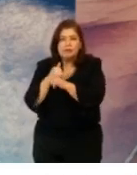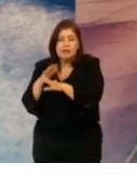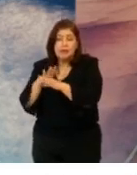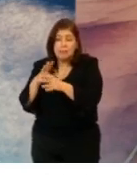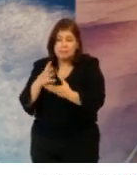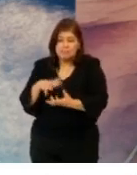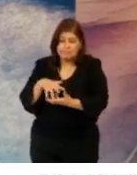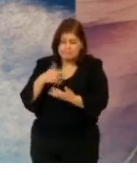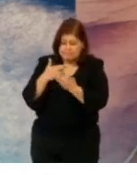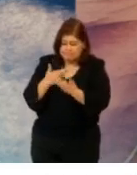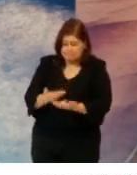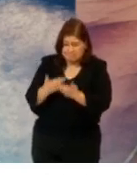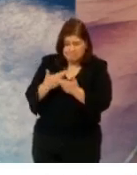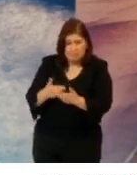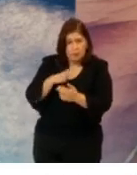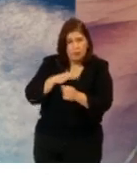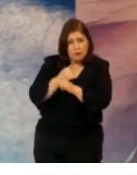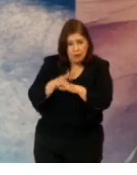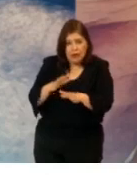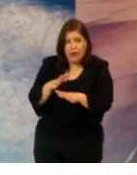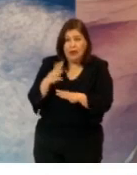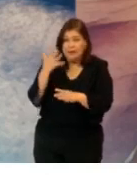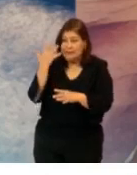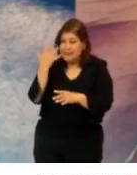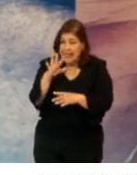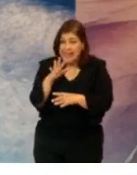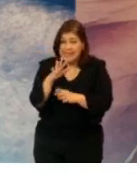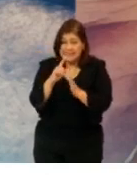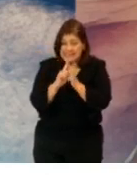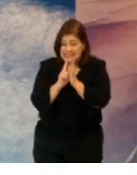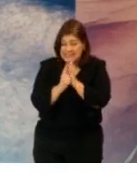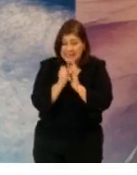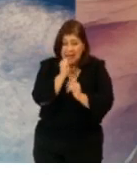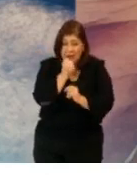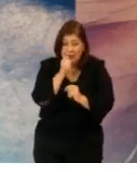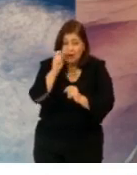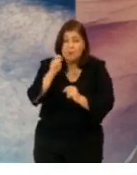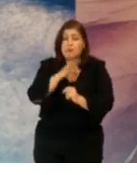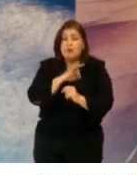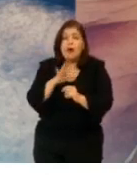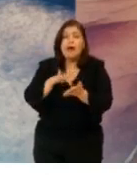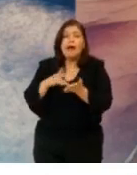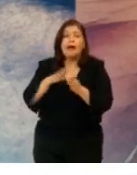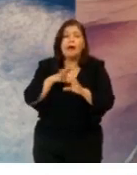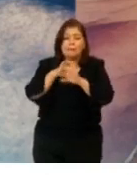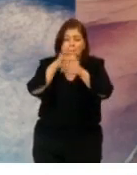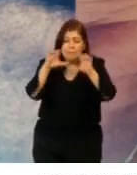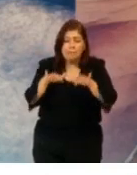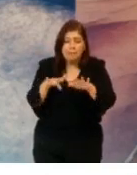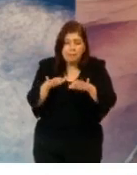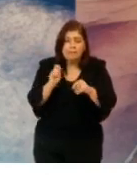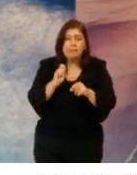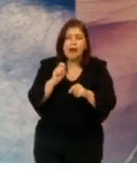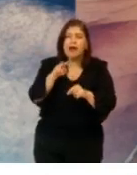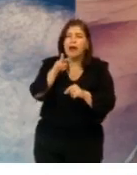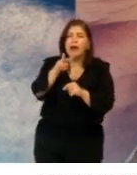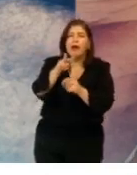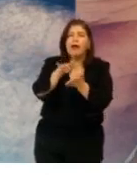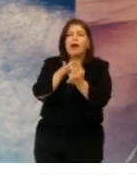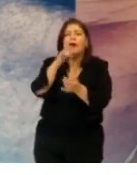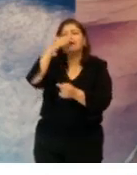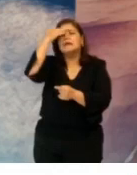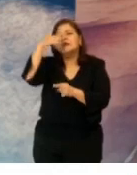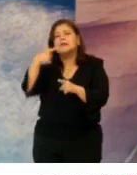de información cada 10 segundos le permite a la computadora, al cerebro, a la inteligencia model, saber quién es